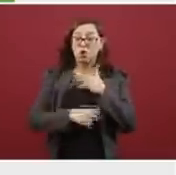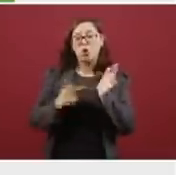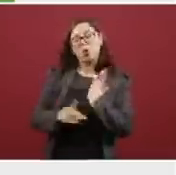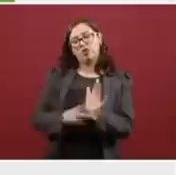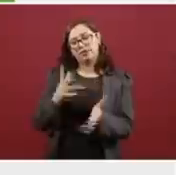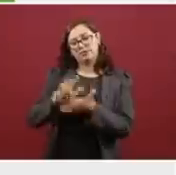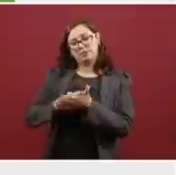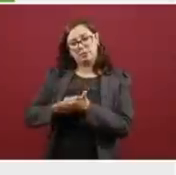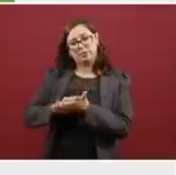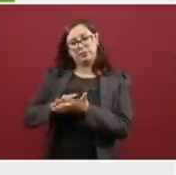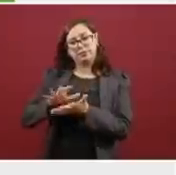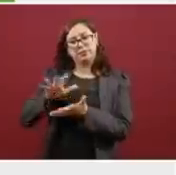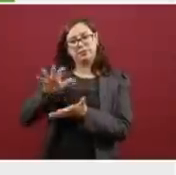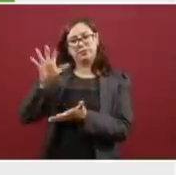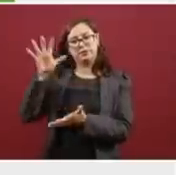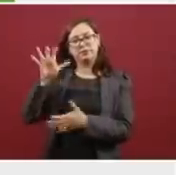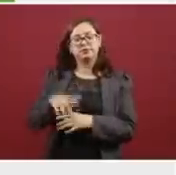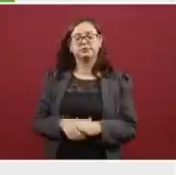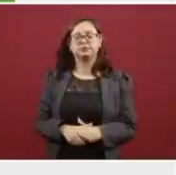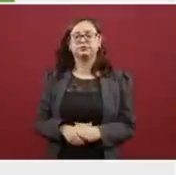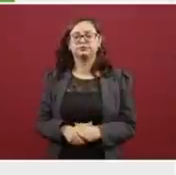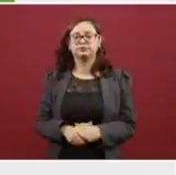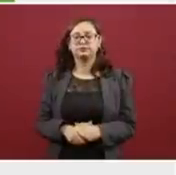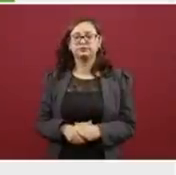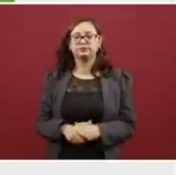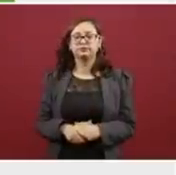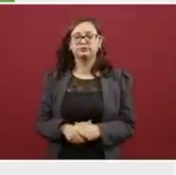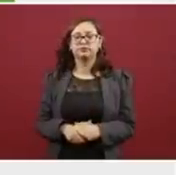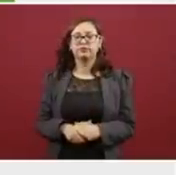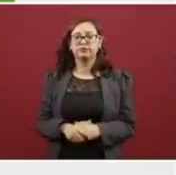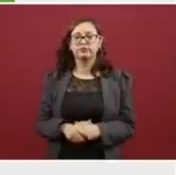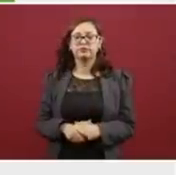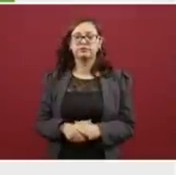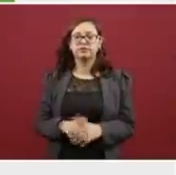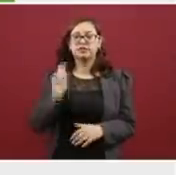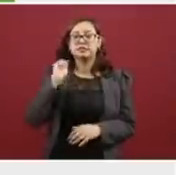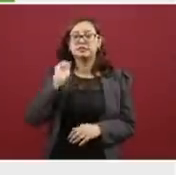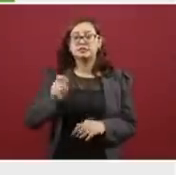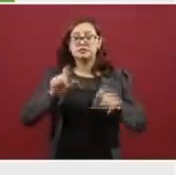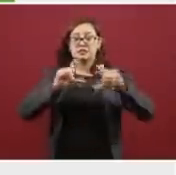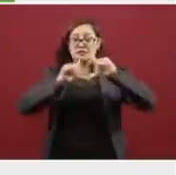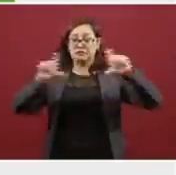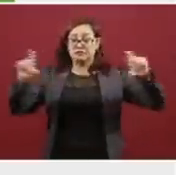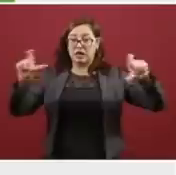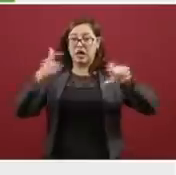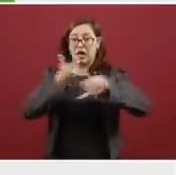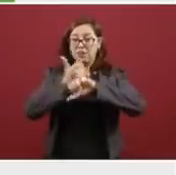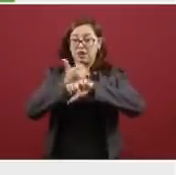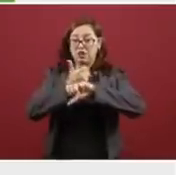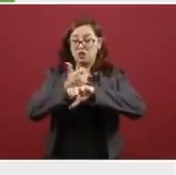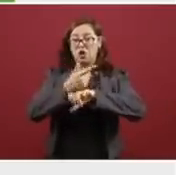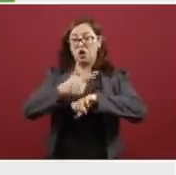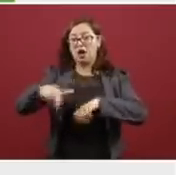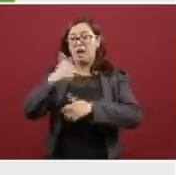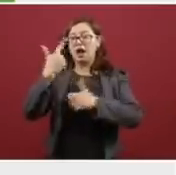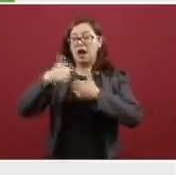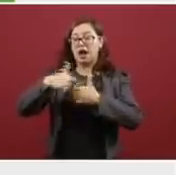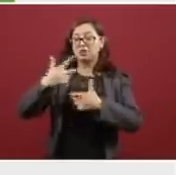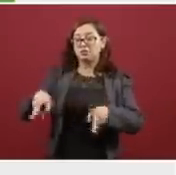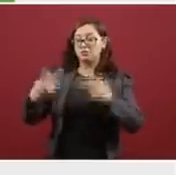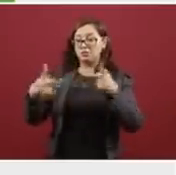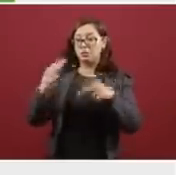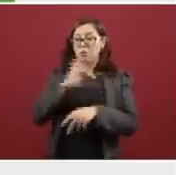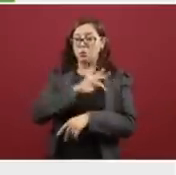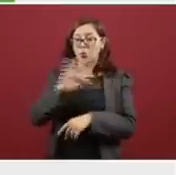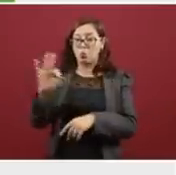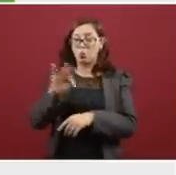margen no es la utilidad es el margen que tienen los los gasolineros y luego este